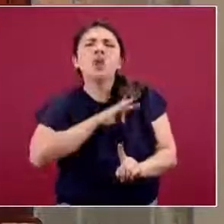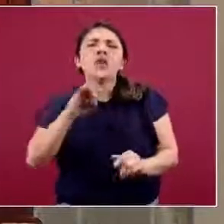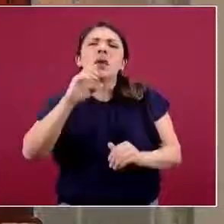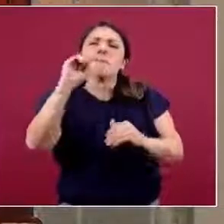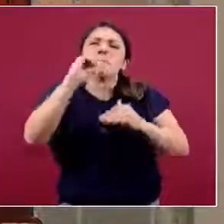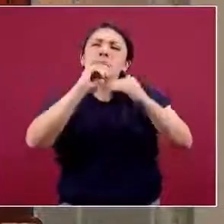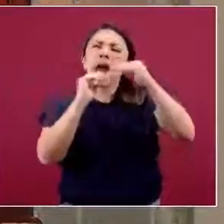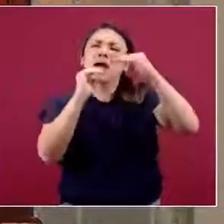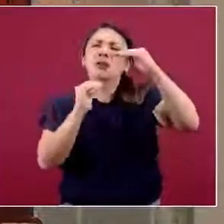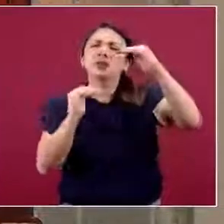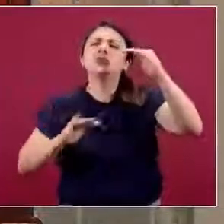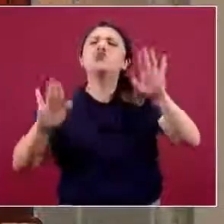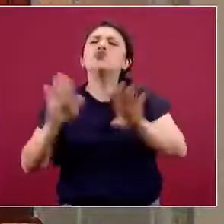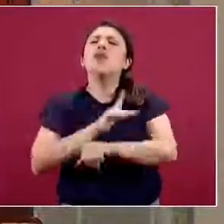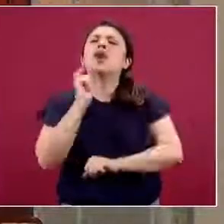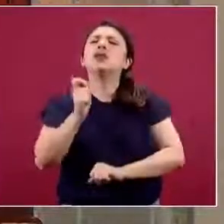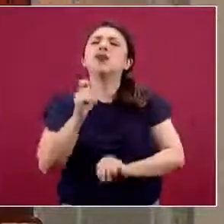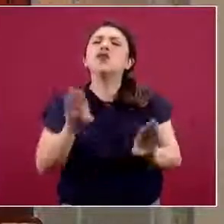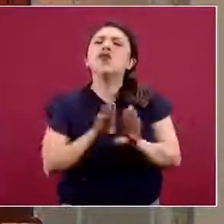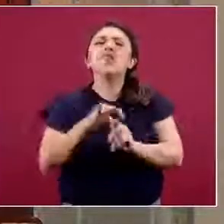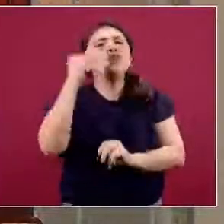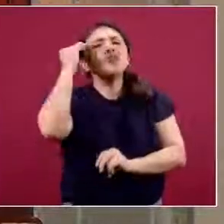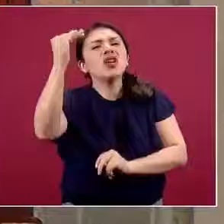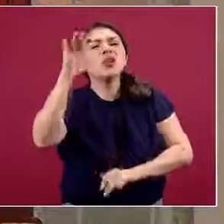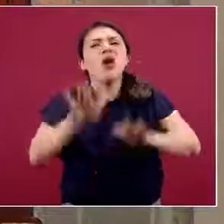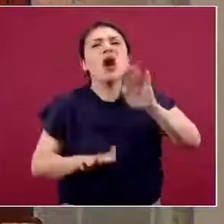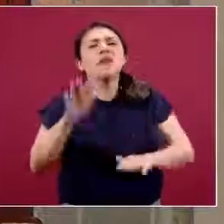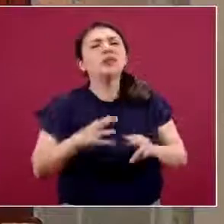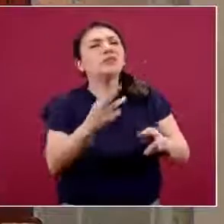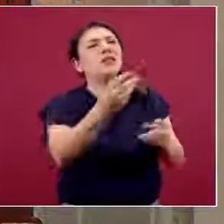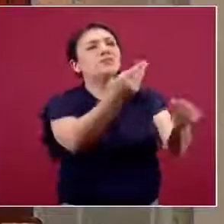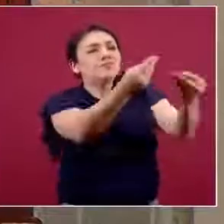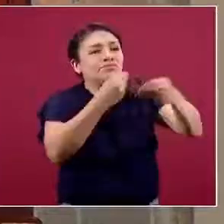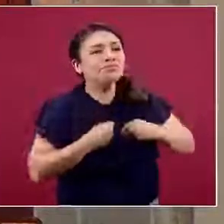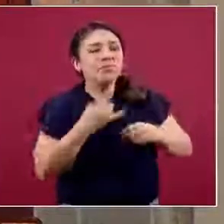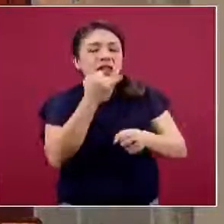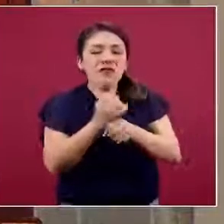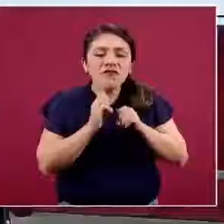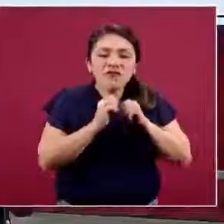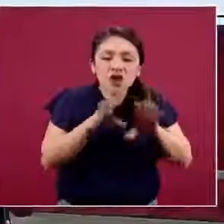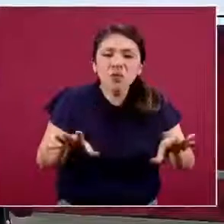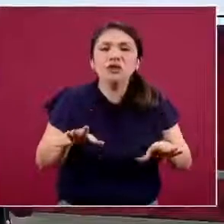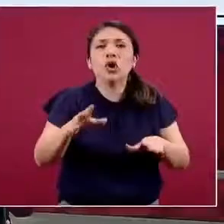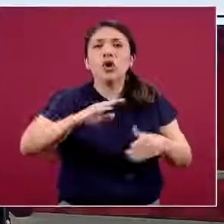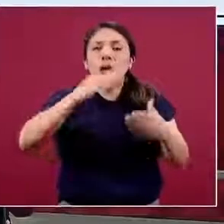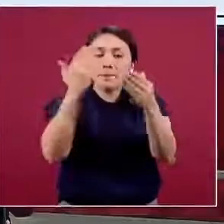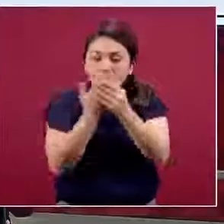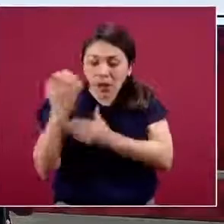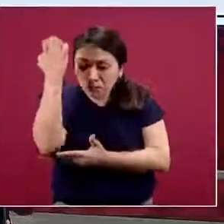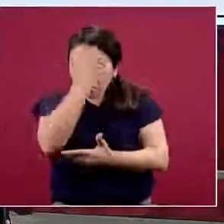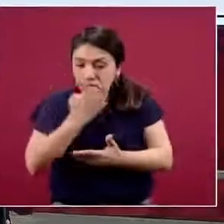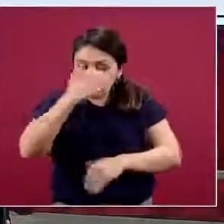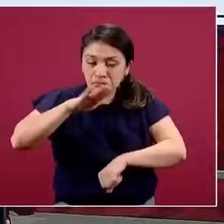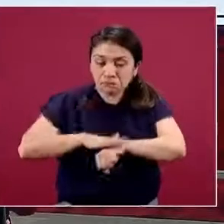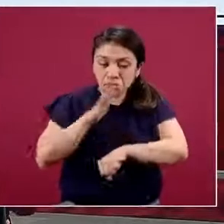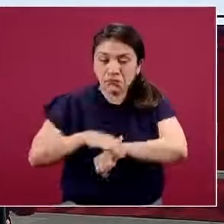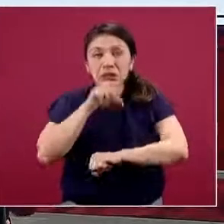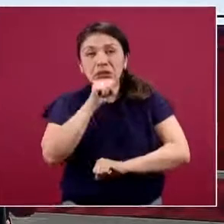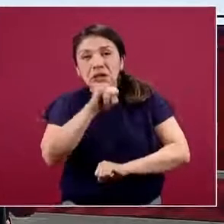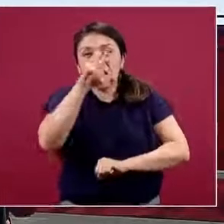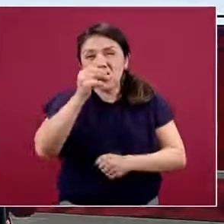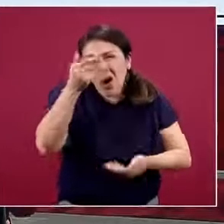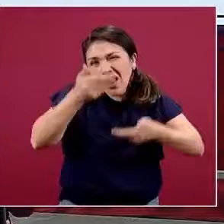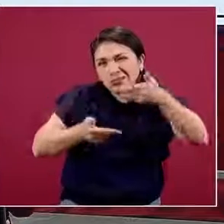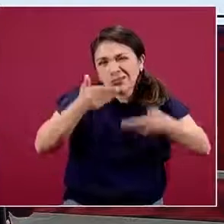disminución por la demora que en un momento existe en la integración de los datos, la confirmación de los casos